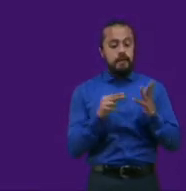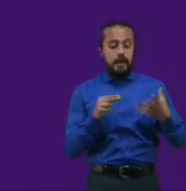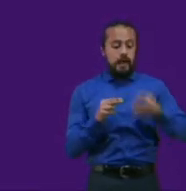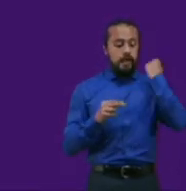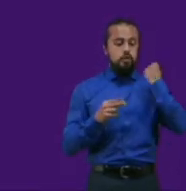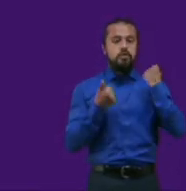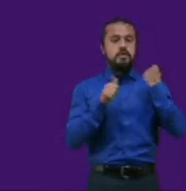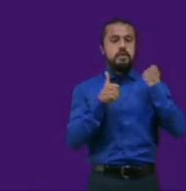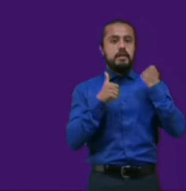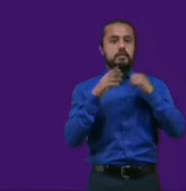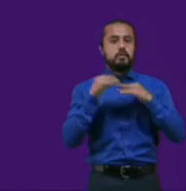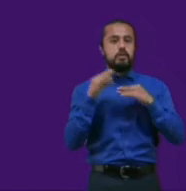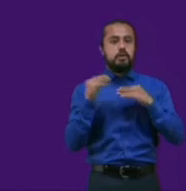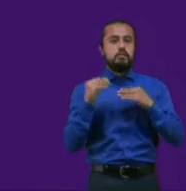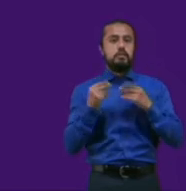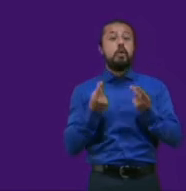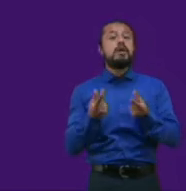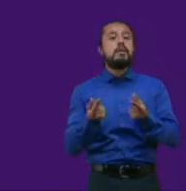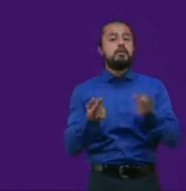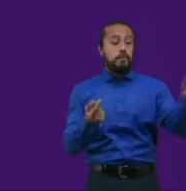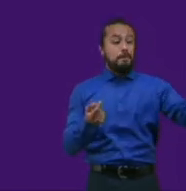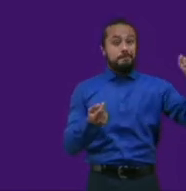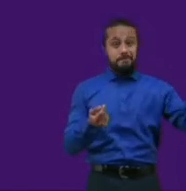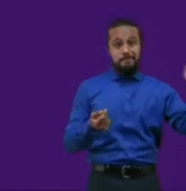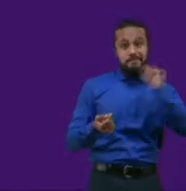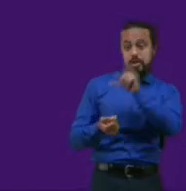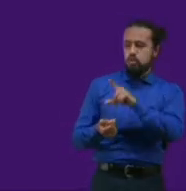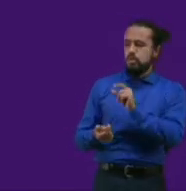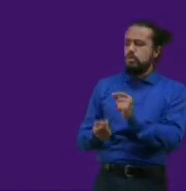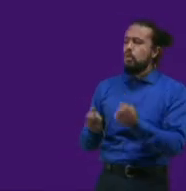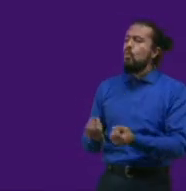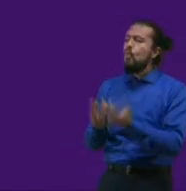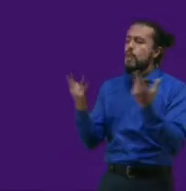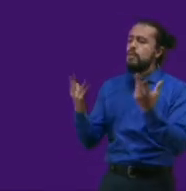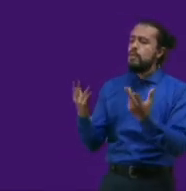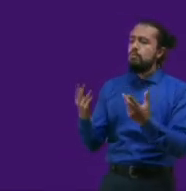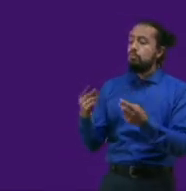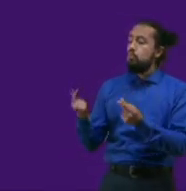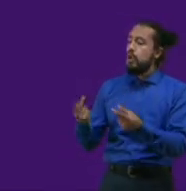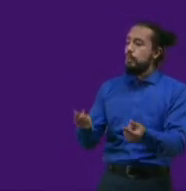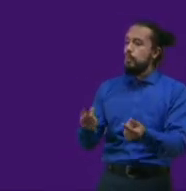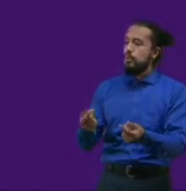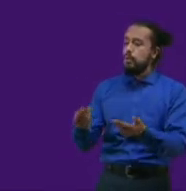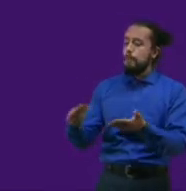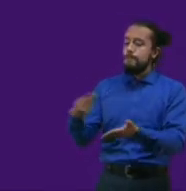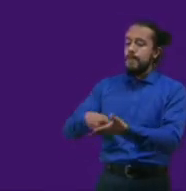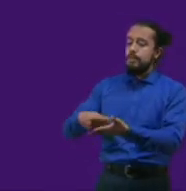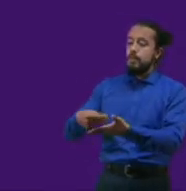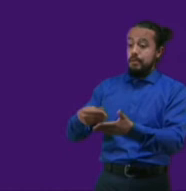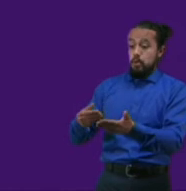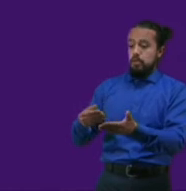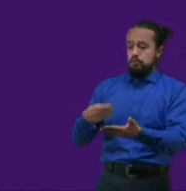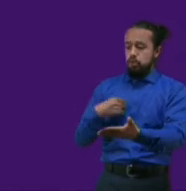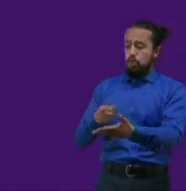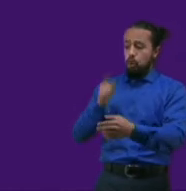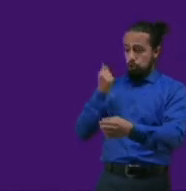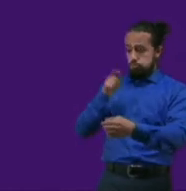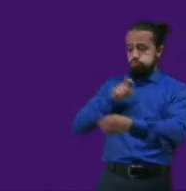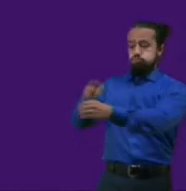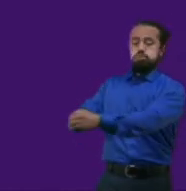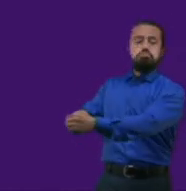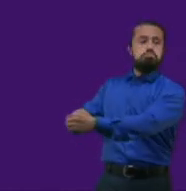¿y qué tan rápido? Porque esa es la otra métrica clave, el payback. Entonces, yo meto